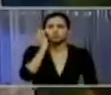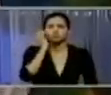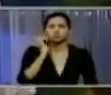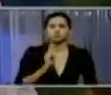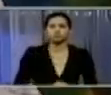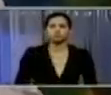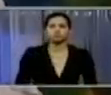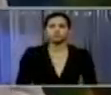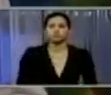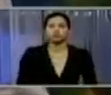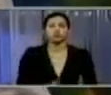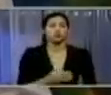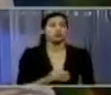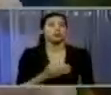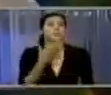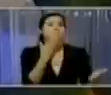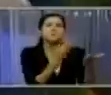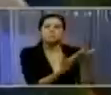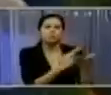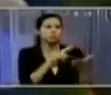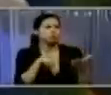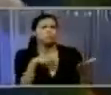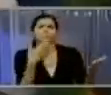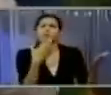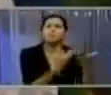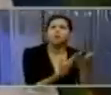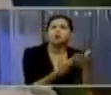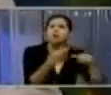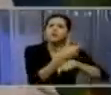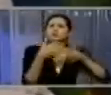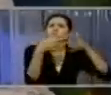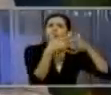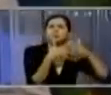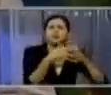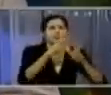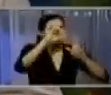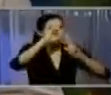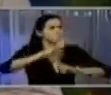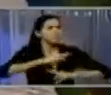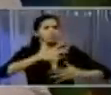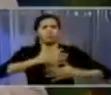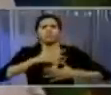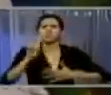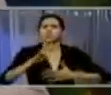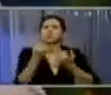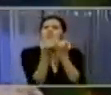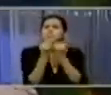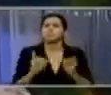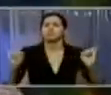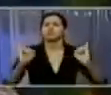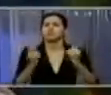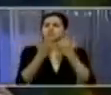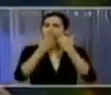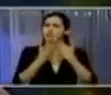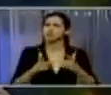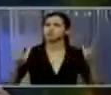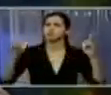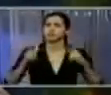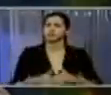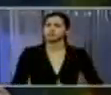nosotros exigimos al gobierno de Estados Unidos respeto a la independencia de Venezuela, a la soberanía de Venezuela.